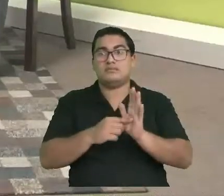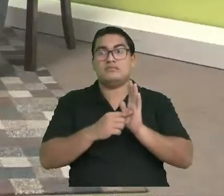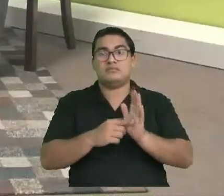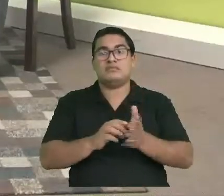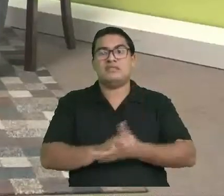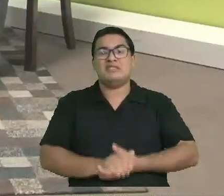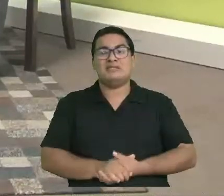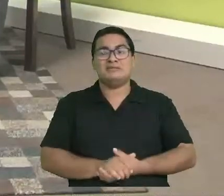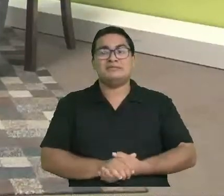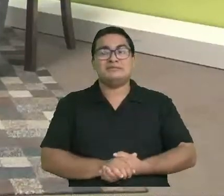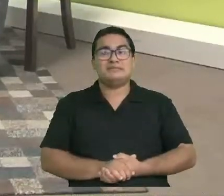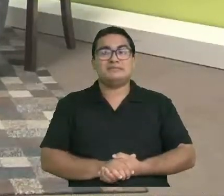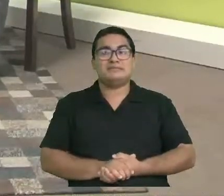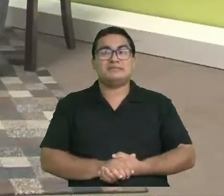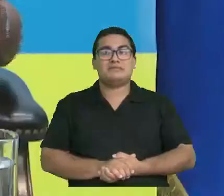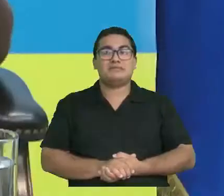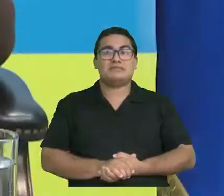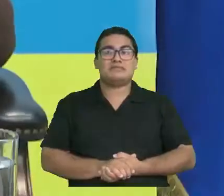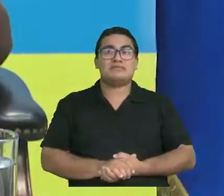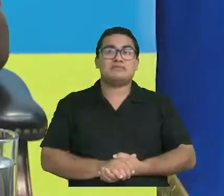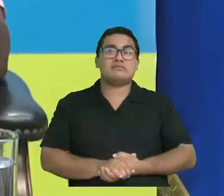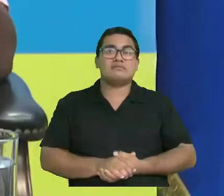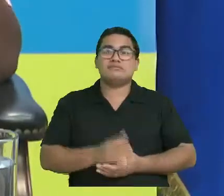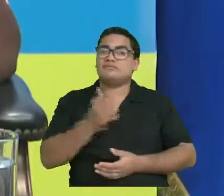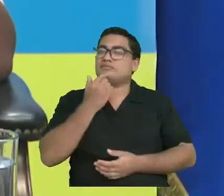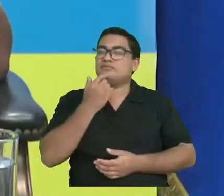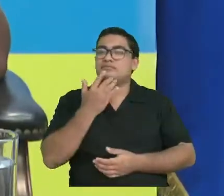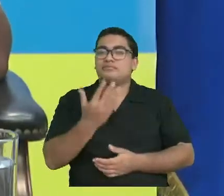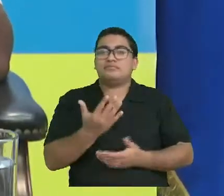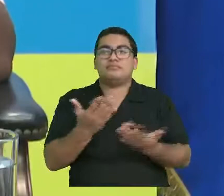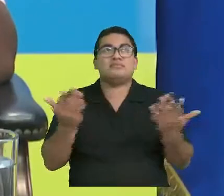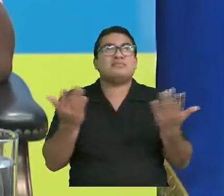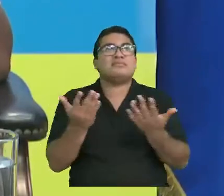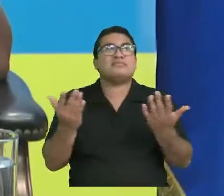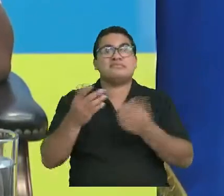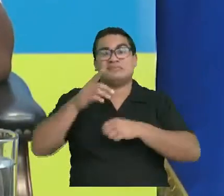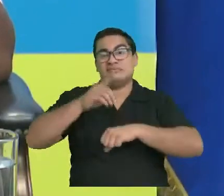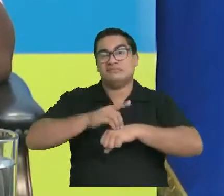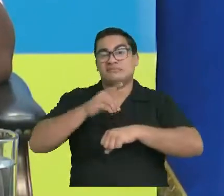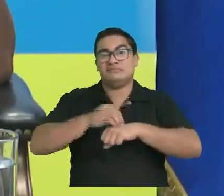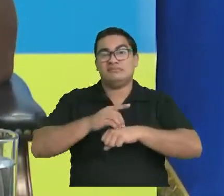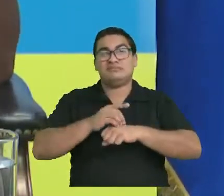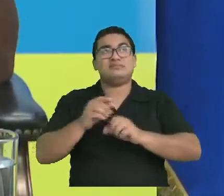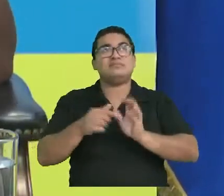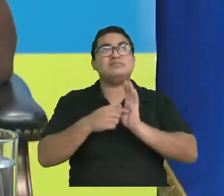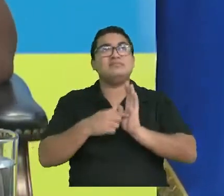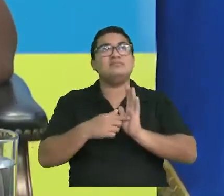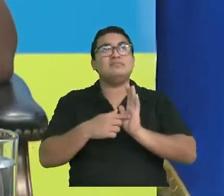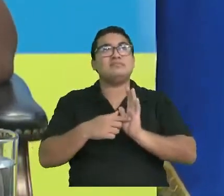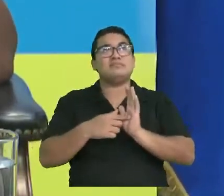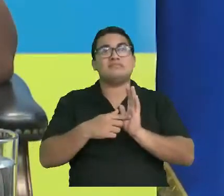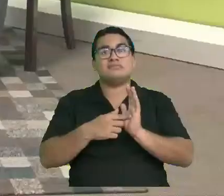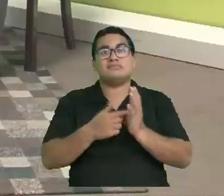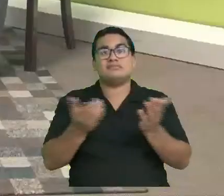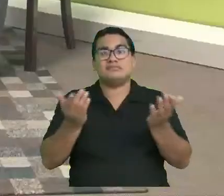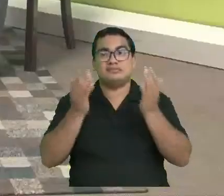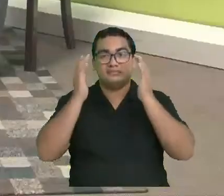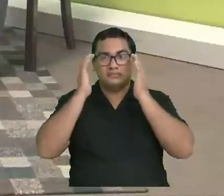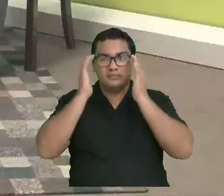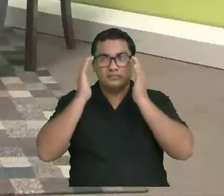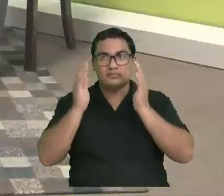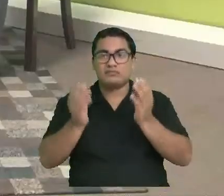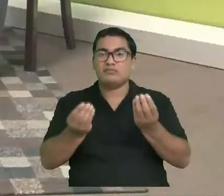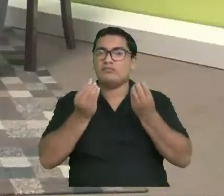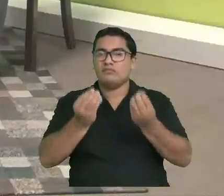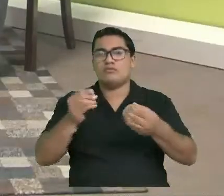inconsciente. Ya. Ahora, ¿y a qué se debe? ¿Qué lo origina, doctor? ¿Tiene que ver con algo con...? Bueno,